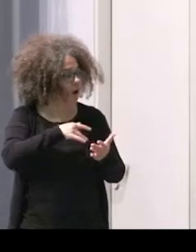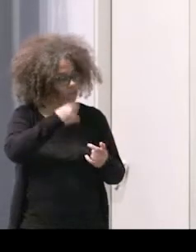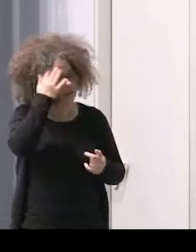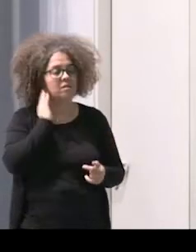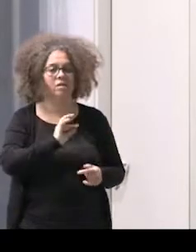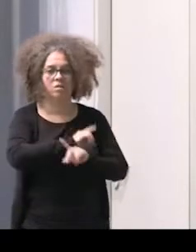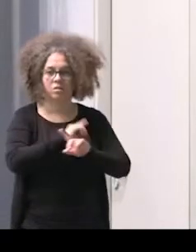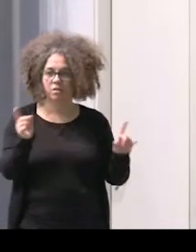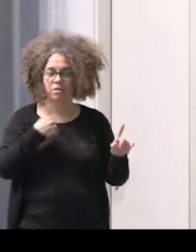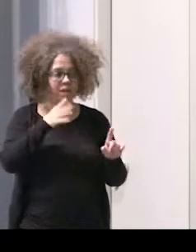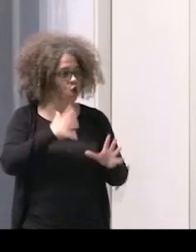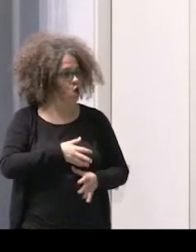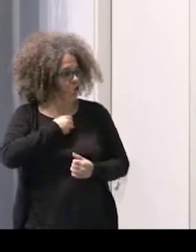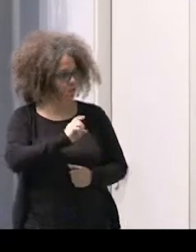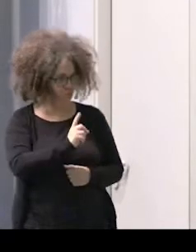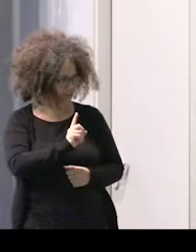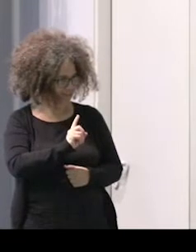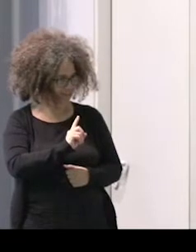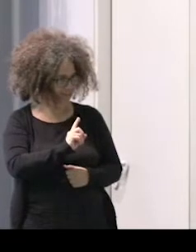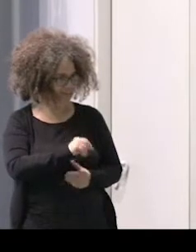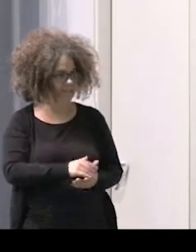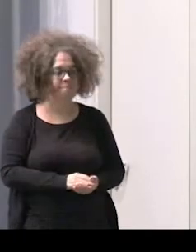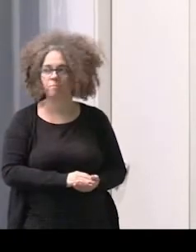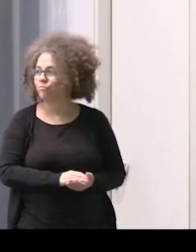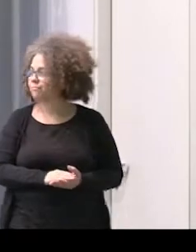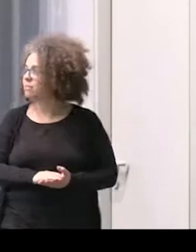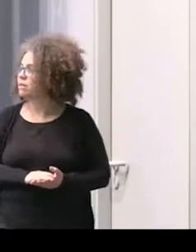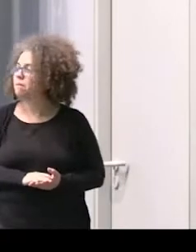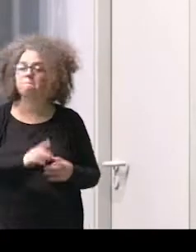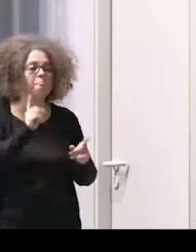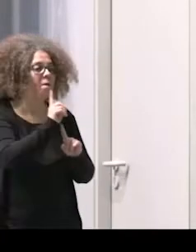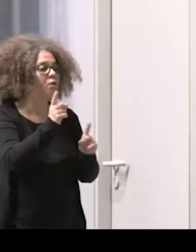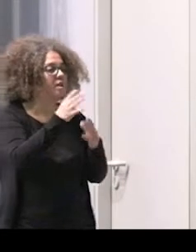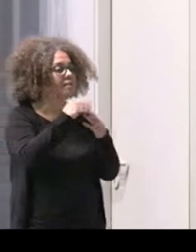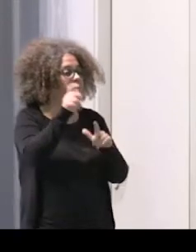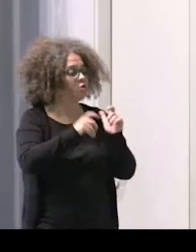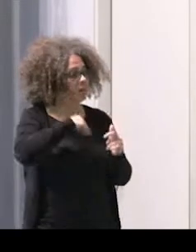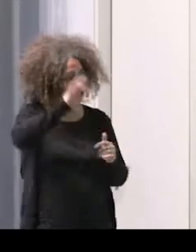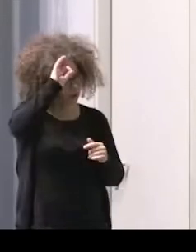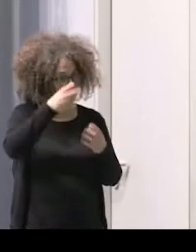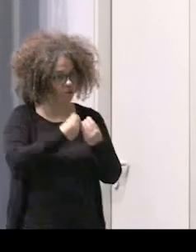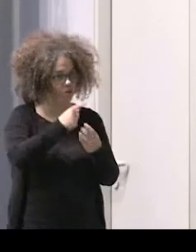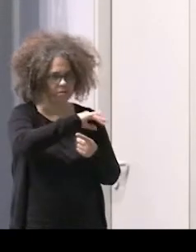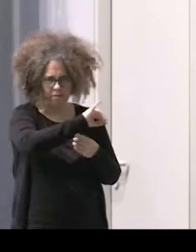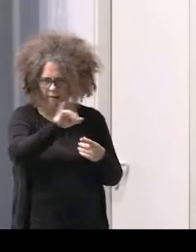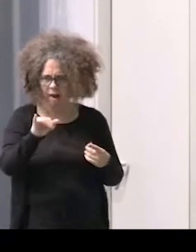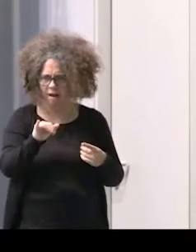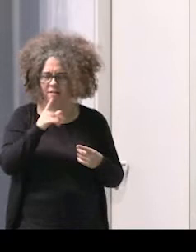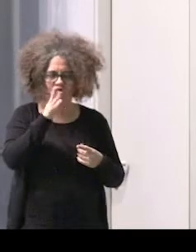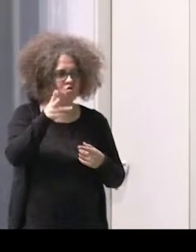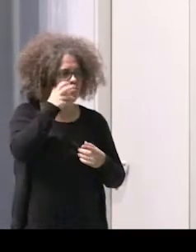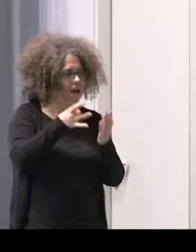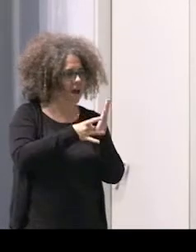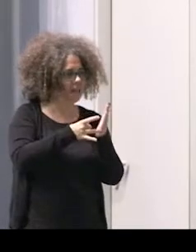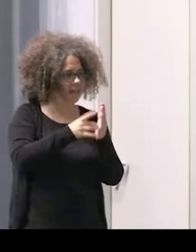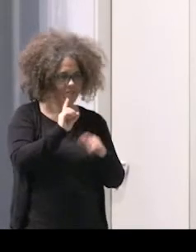oído, por favor, que no se asusten, porque no es que las personas que utilizan implante, y seguro que en la sala las hay, oigan con esta